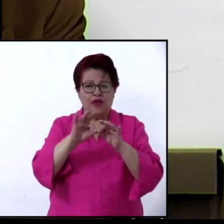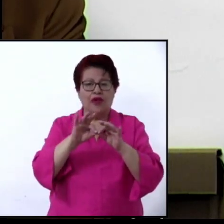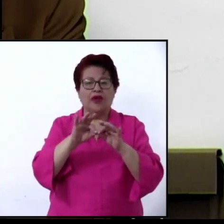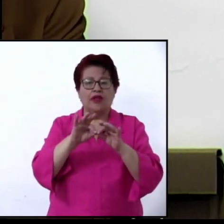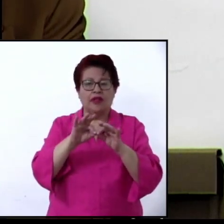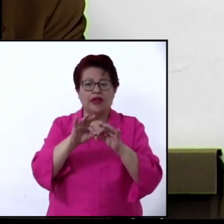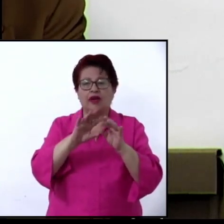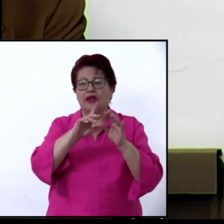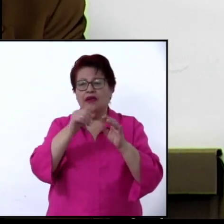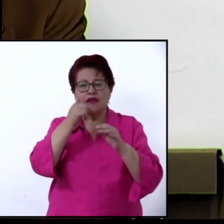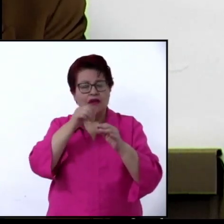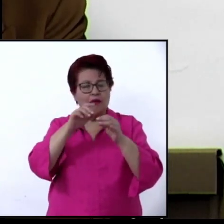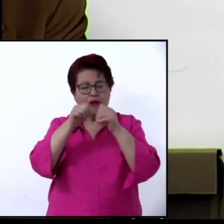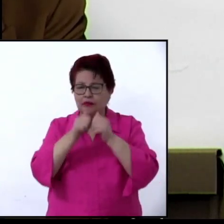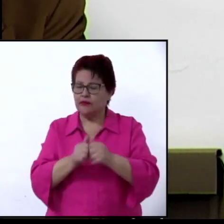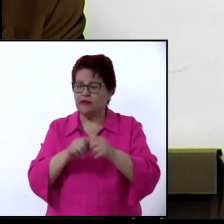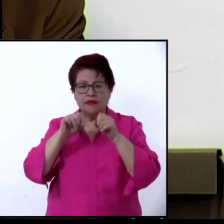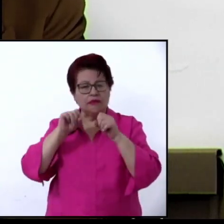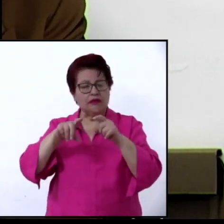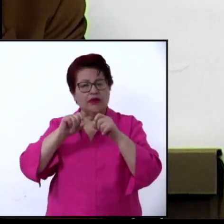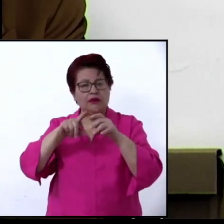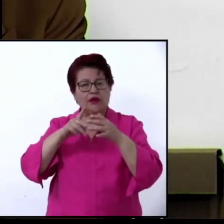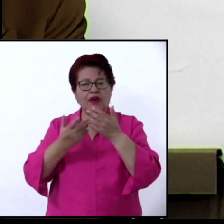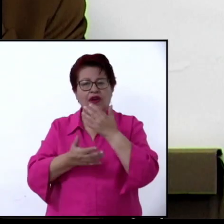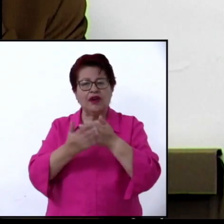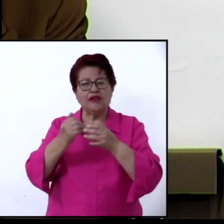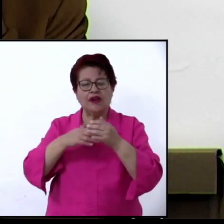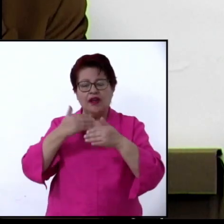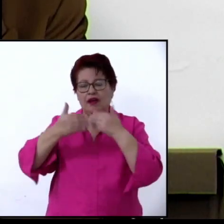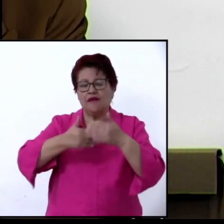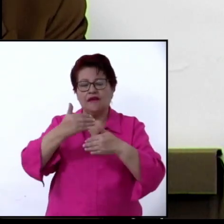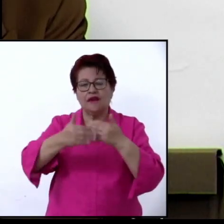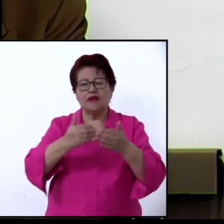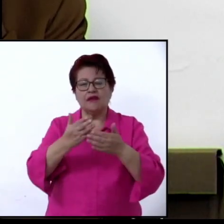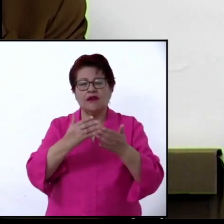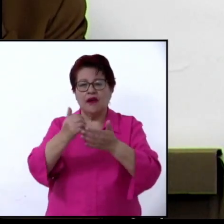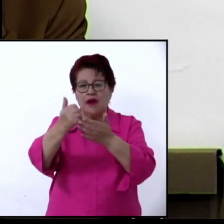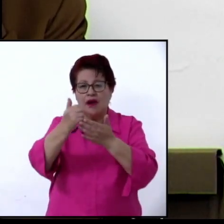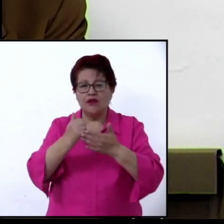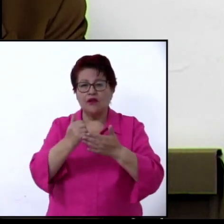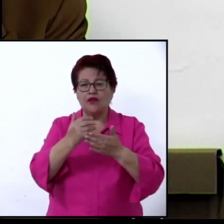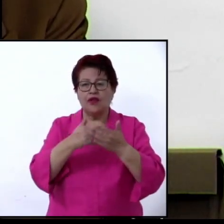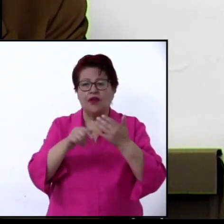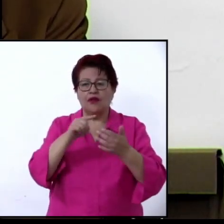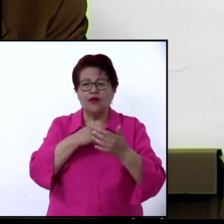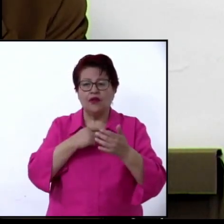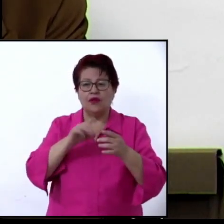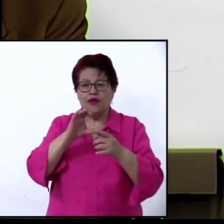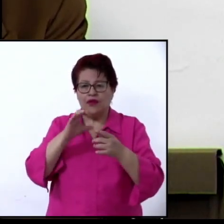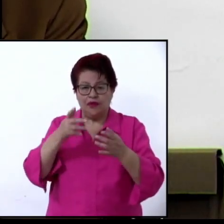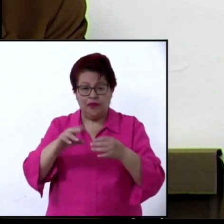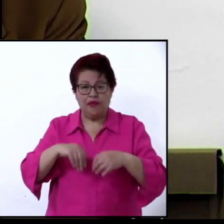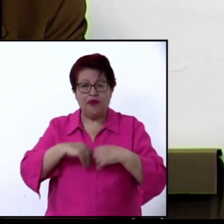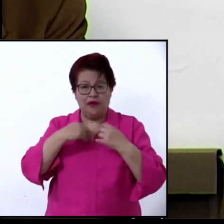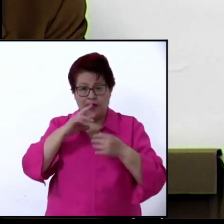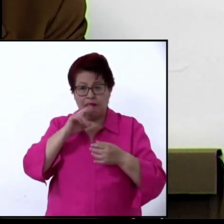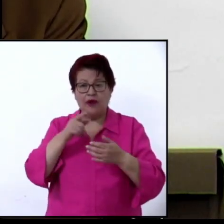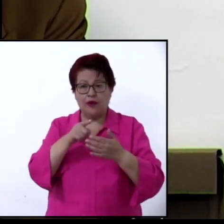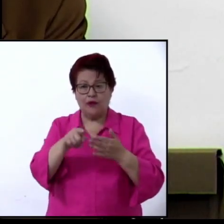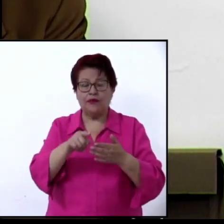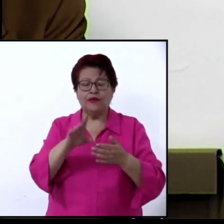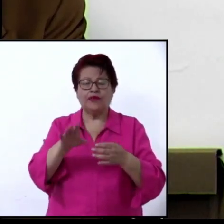manera permanente presente para poder generar avances que nos ayuden a generar mejores condiciones de vida. En